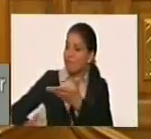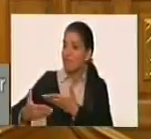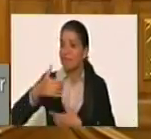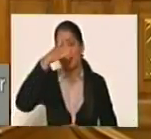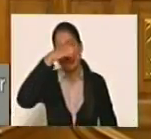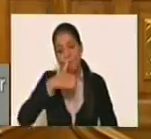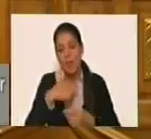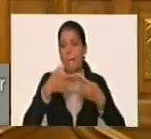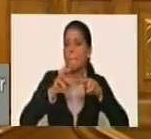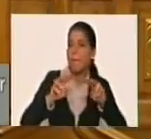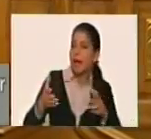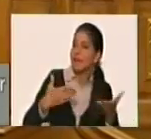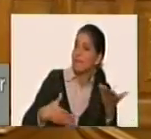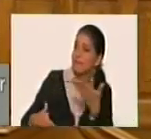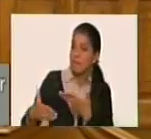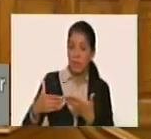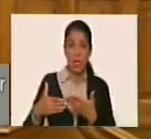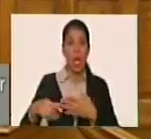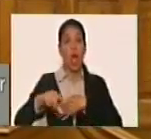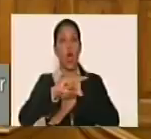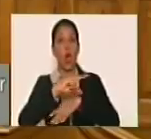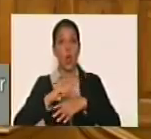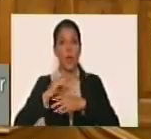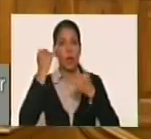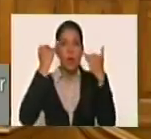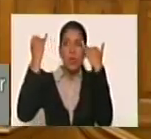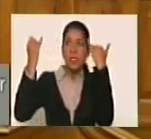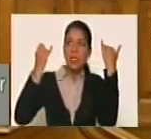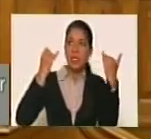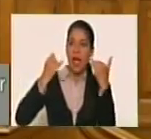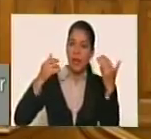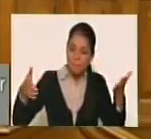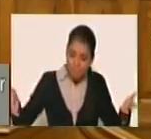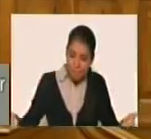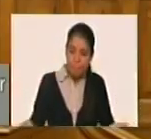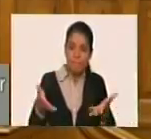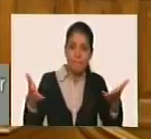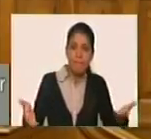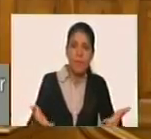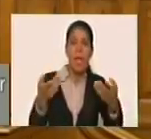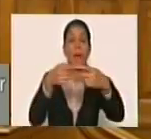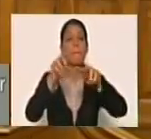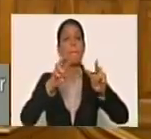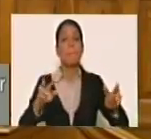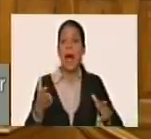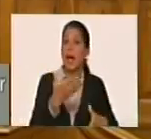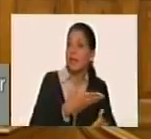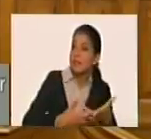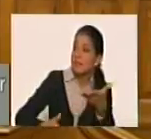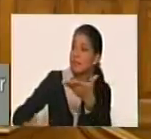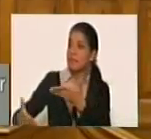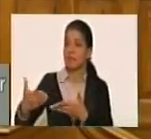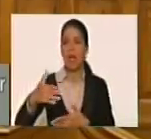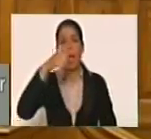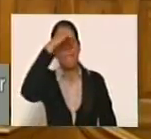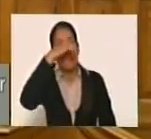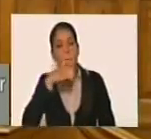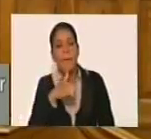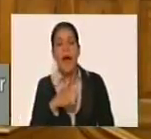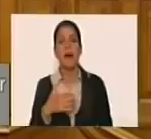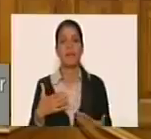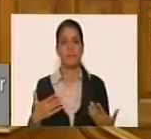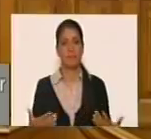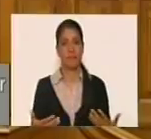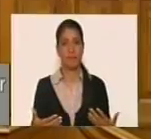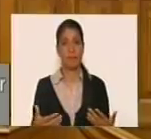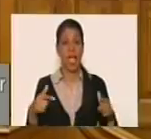diseñe políticas públicas dirigidas a promover la paz, la convivencia pacífica, la tolerancia.